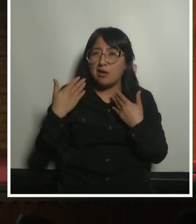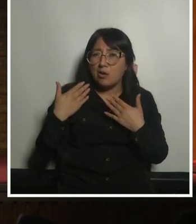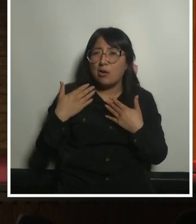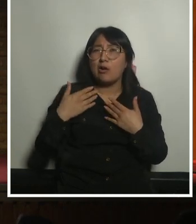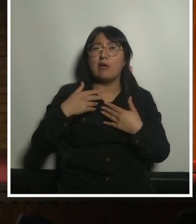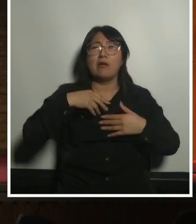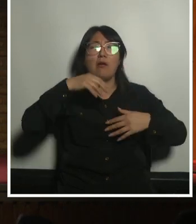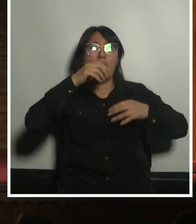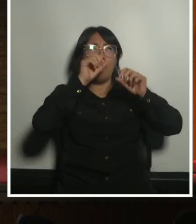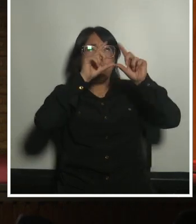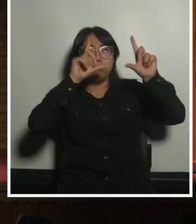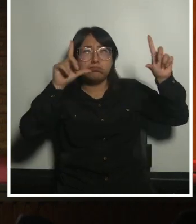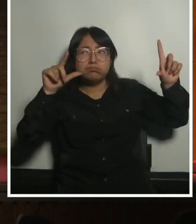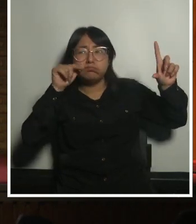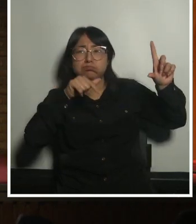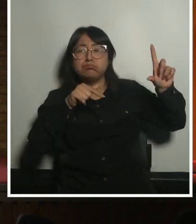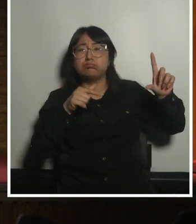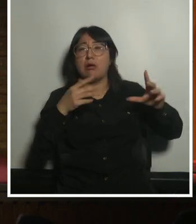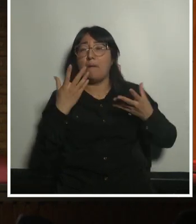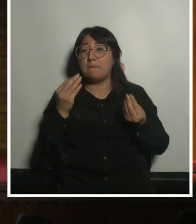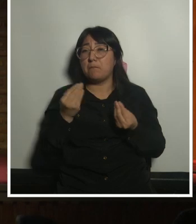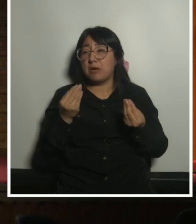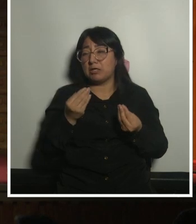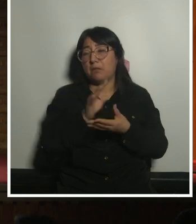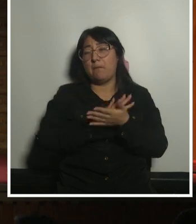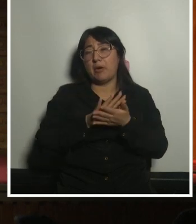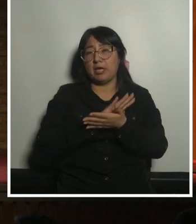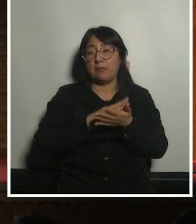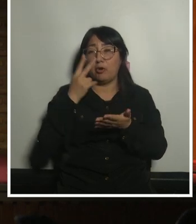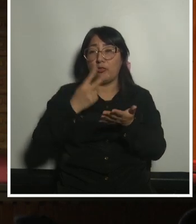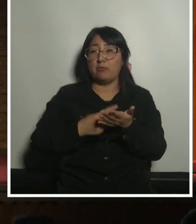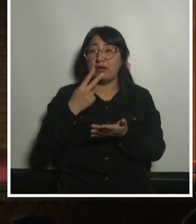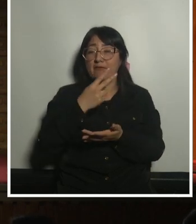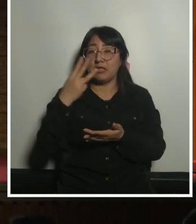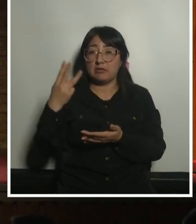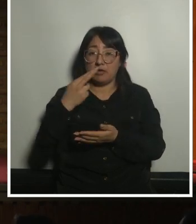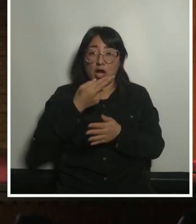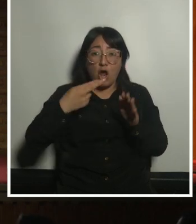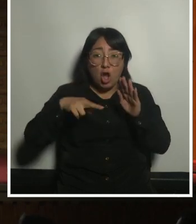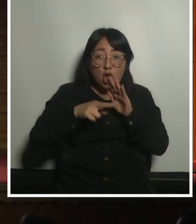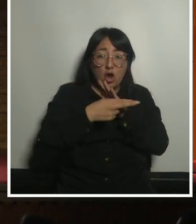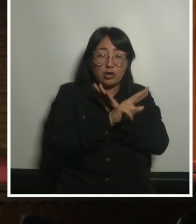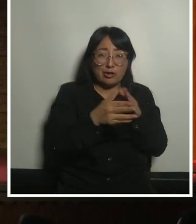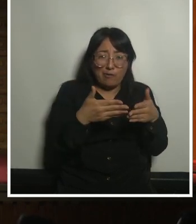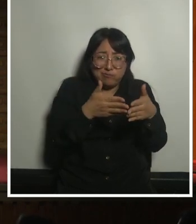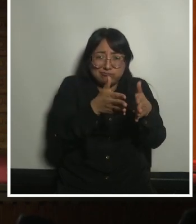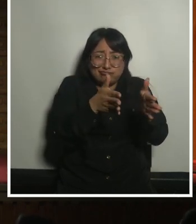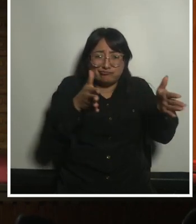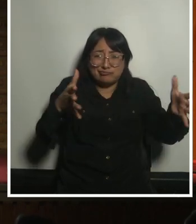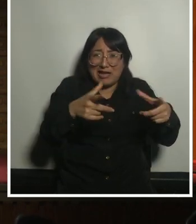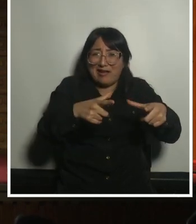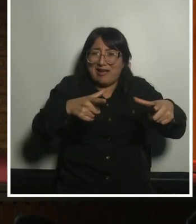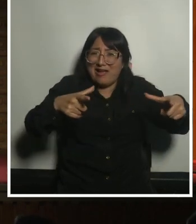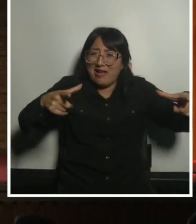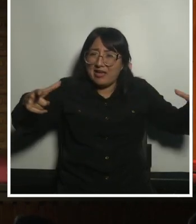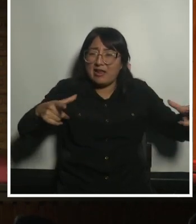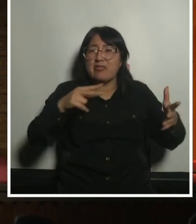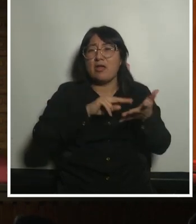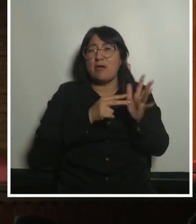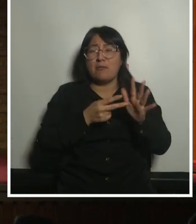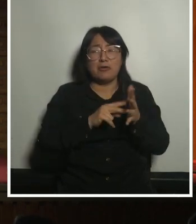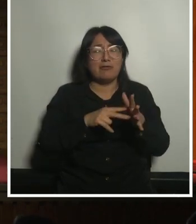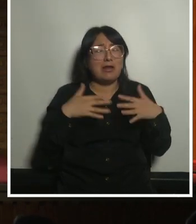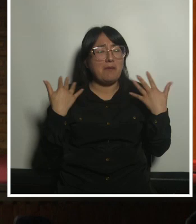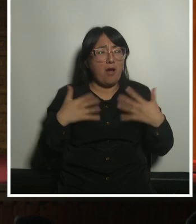Enos. Pasó en 2023, gran parte de los ríos andinos tuvieron unas avulsiones muy grandes y problemas graves de